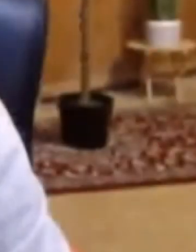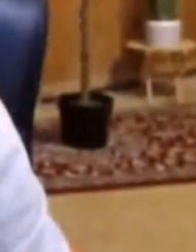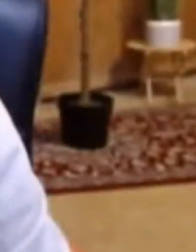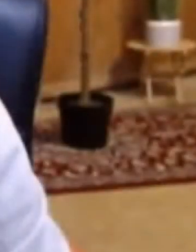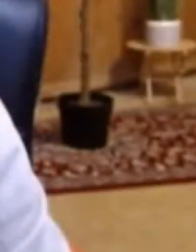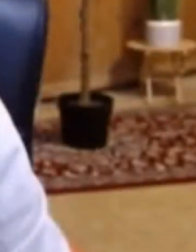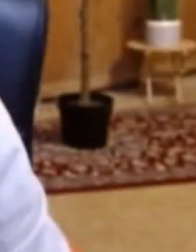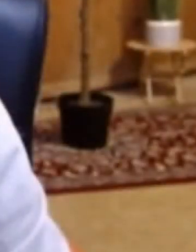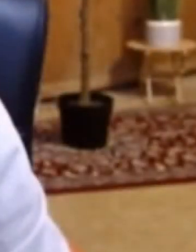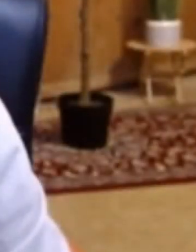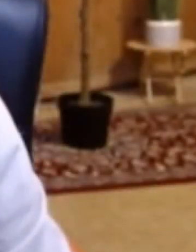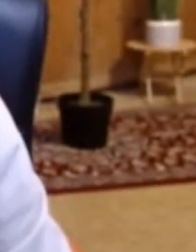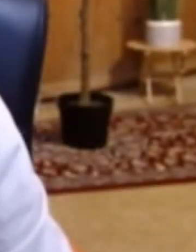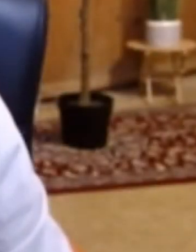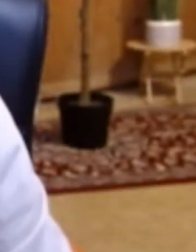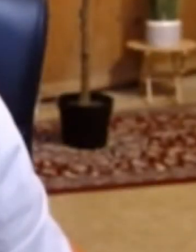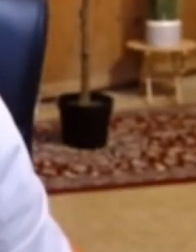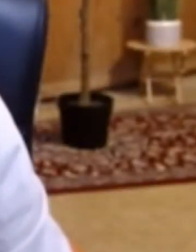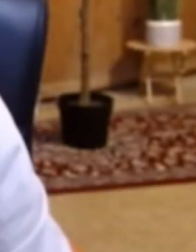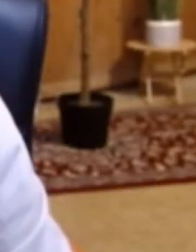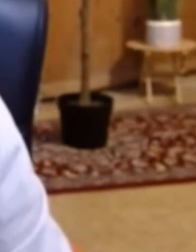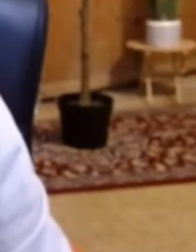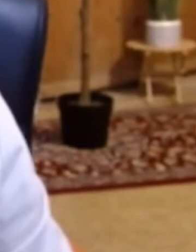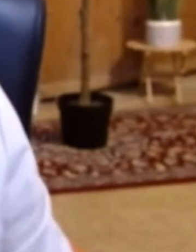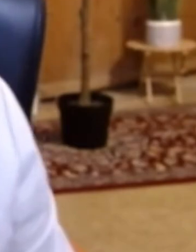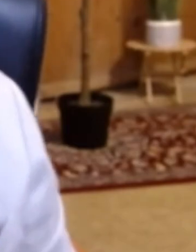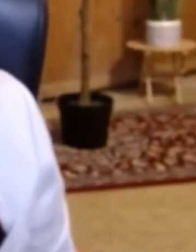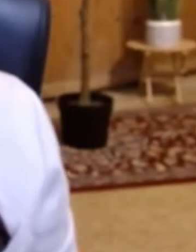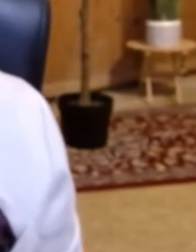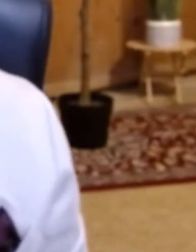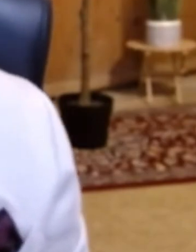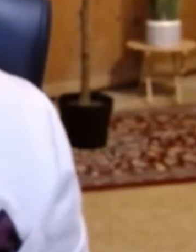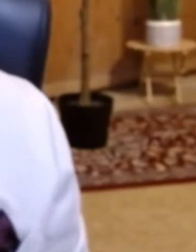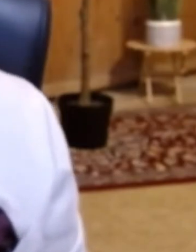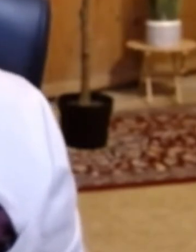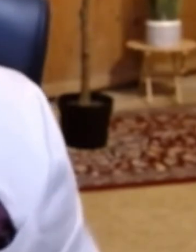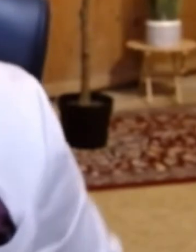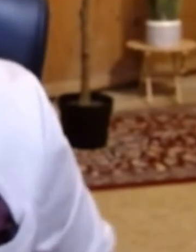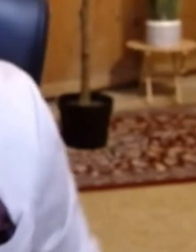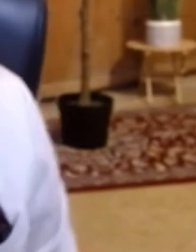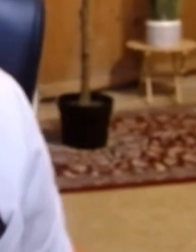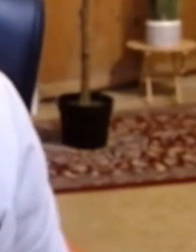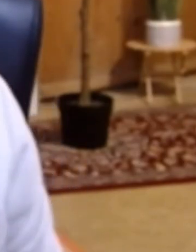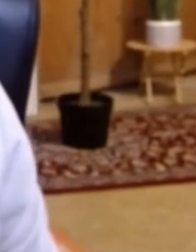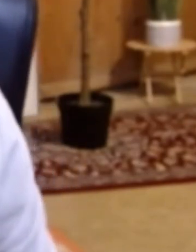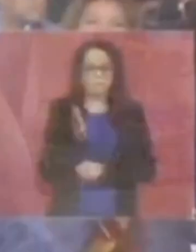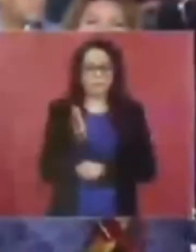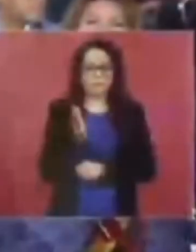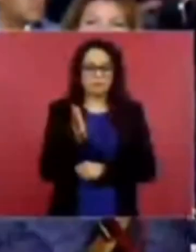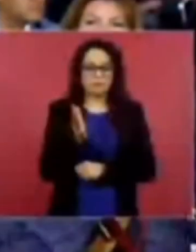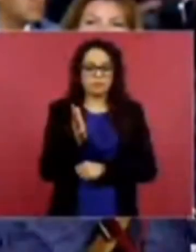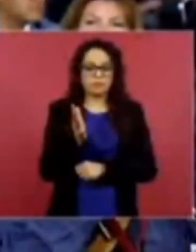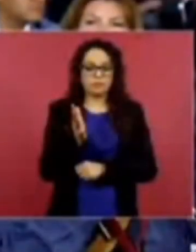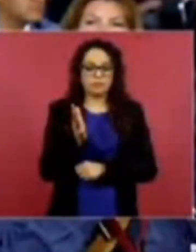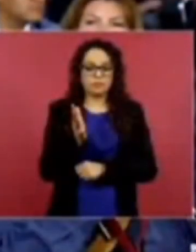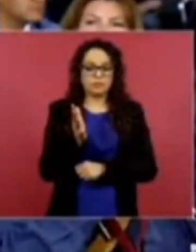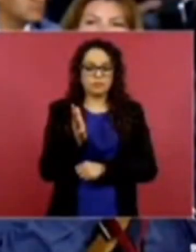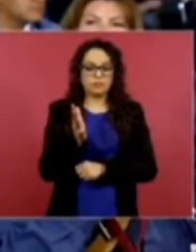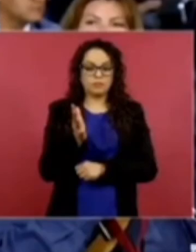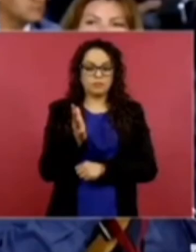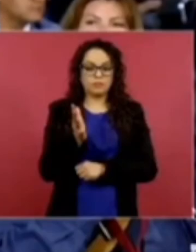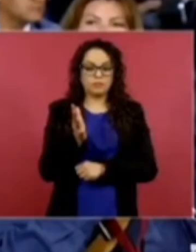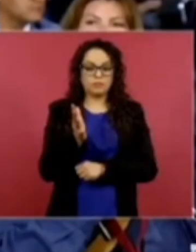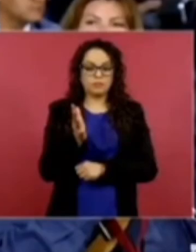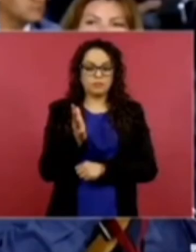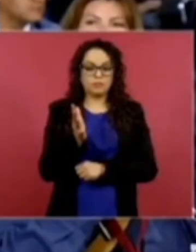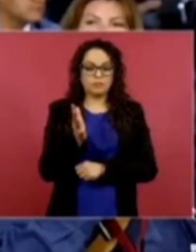mañanera sobre su gobierno ante la dificultad que existe de una entrevista exclusiva. Hasta el momento, el presidente López Obrador no ha dado una